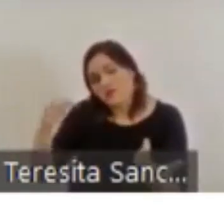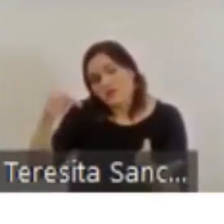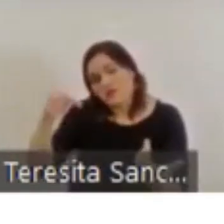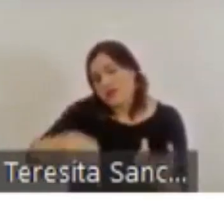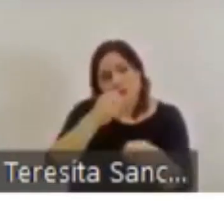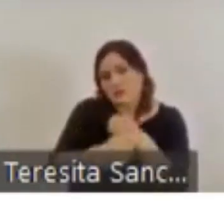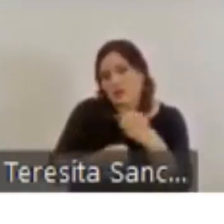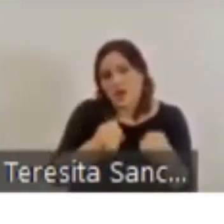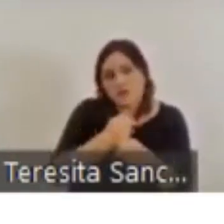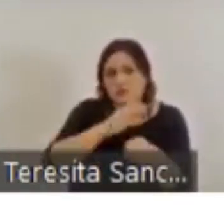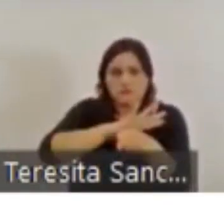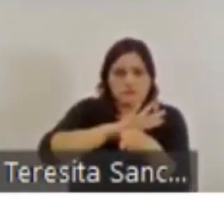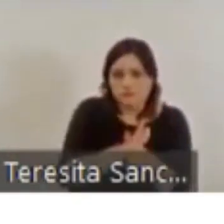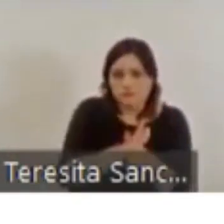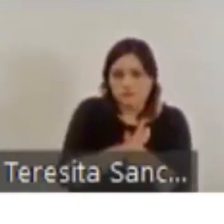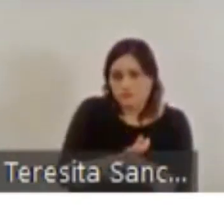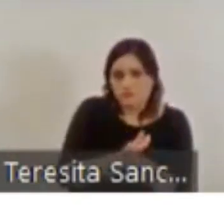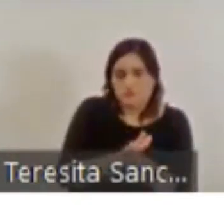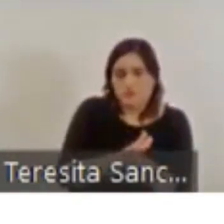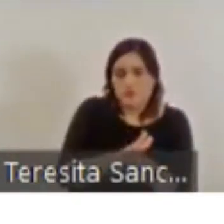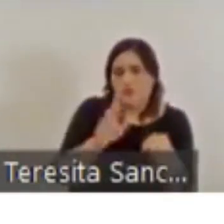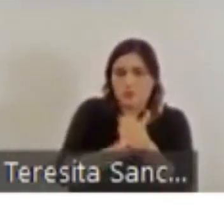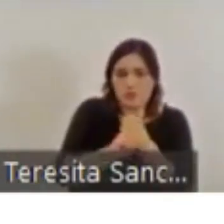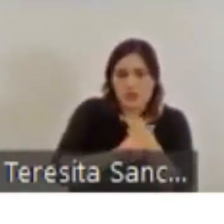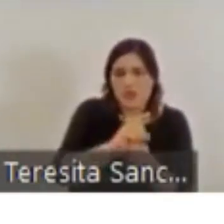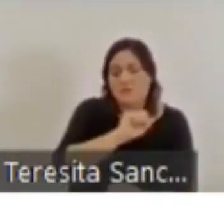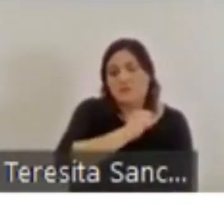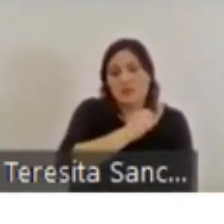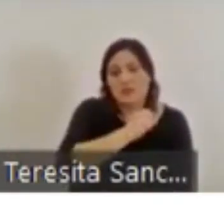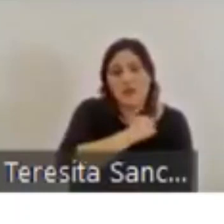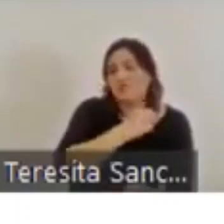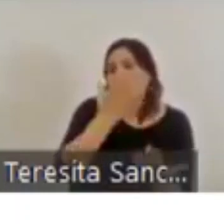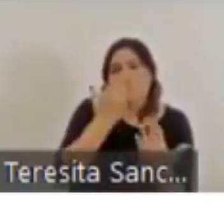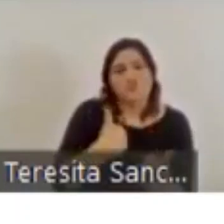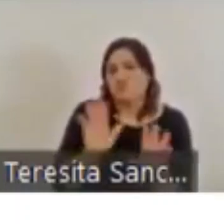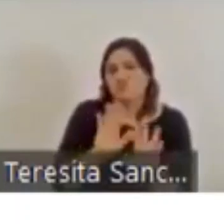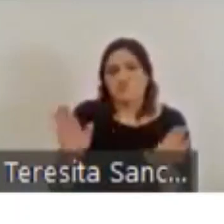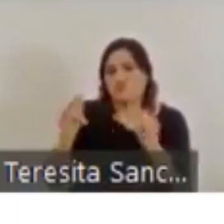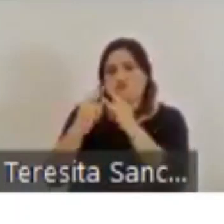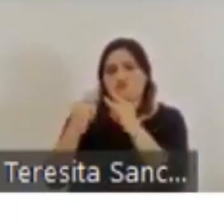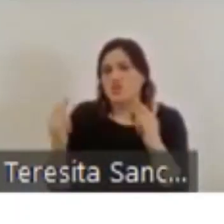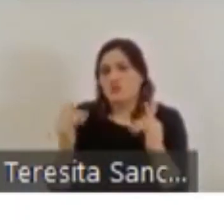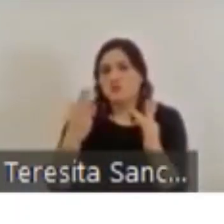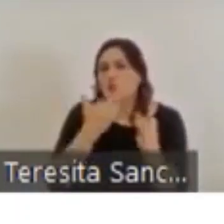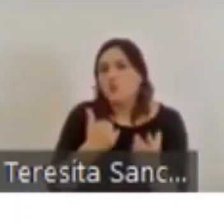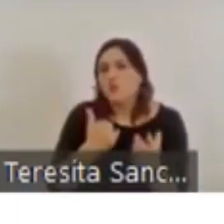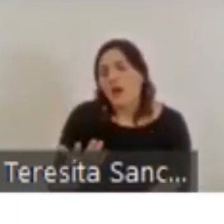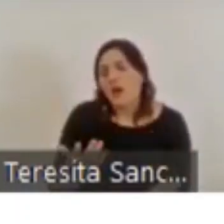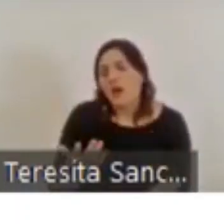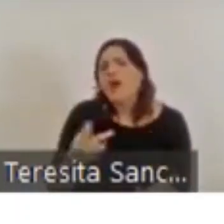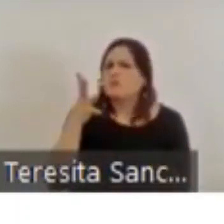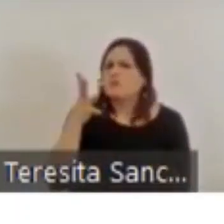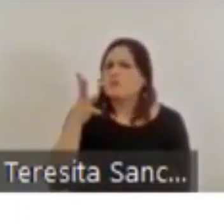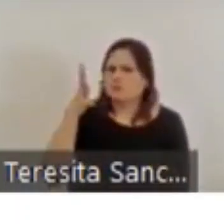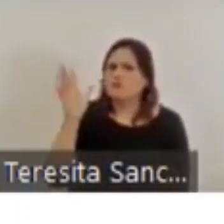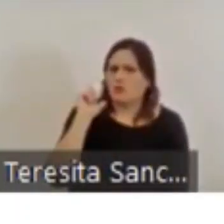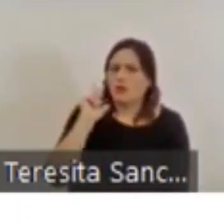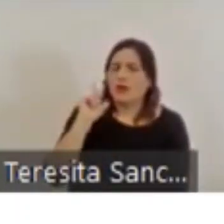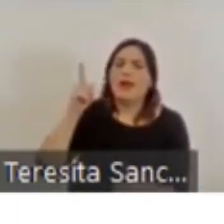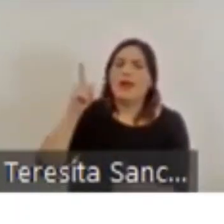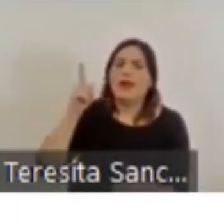de verano, ¿no? Pero quizás sí podamos tener algunas pláticas